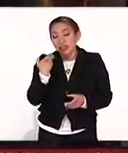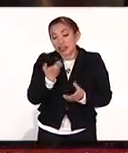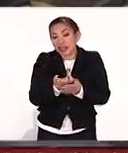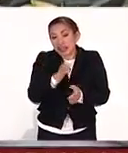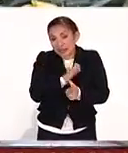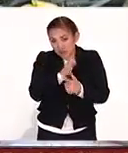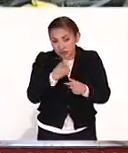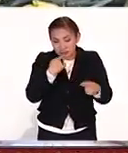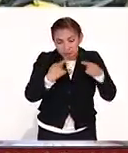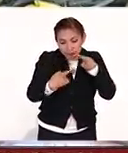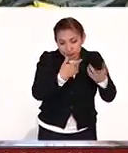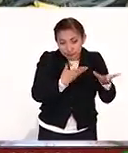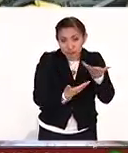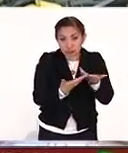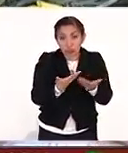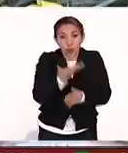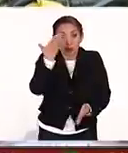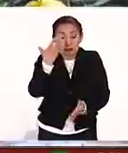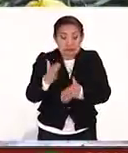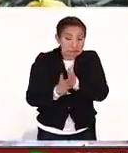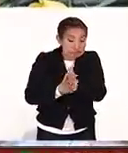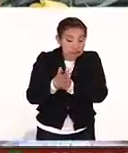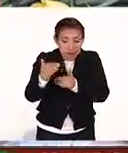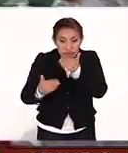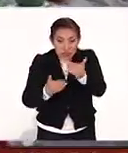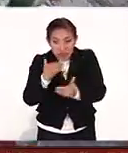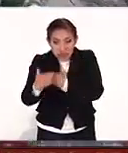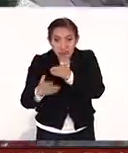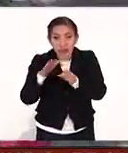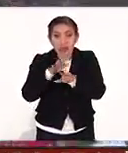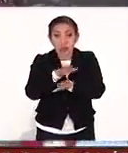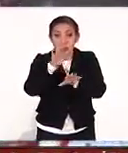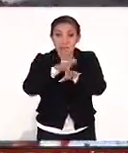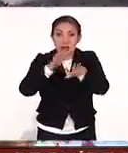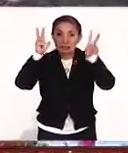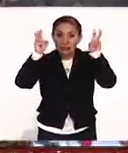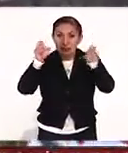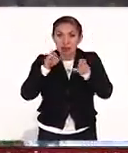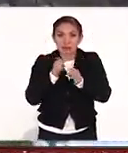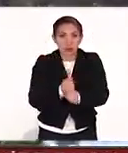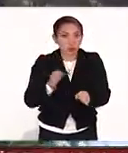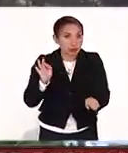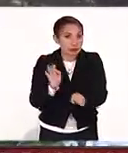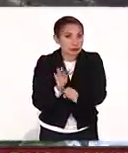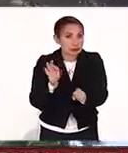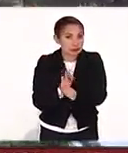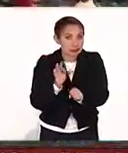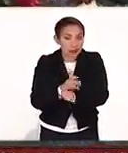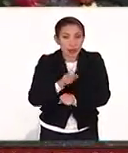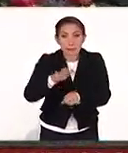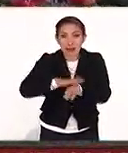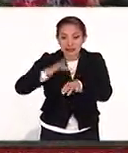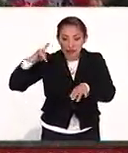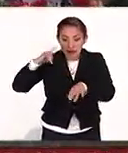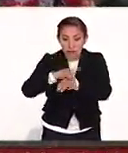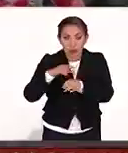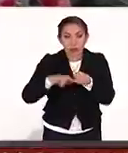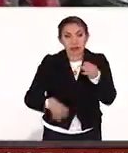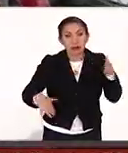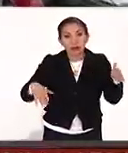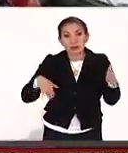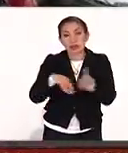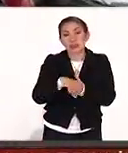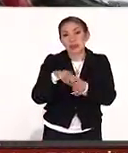discusión se ha visto muy animada y desde luego en términos de seguridad se han incrementado, sobre todo en los aeropuertos y en la